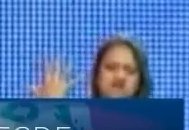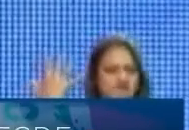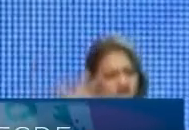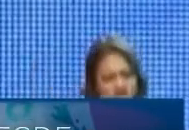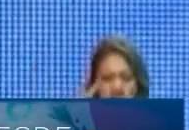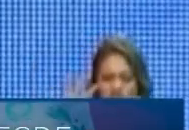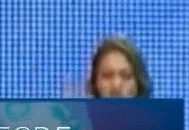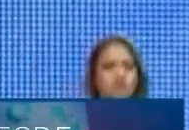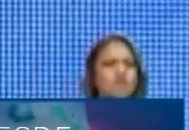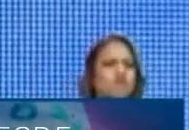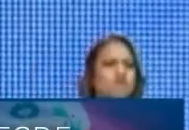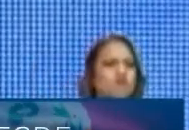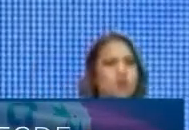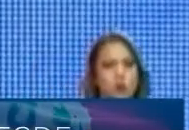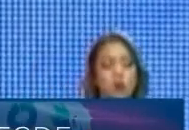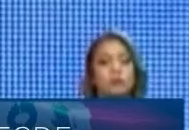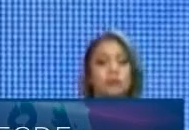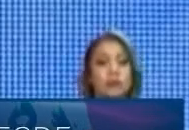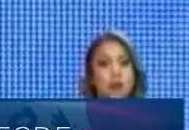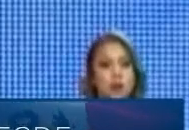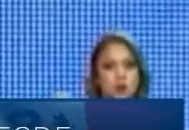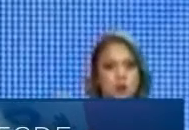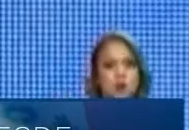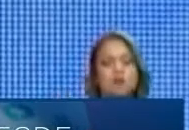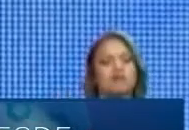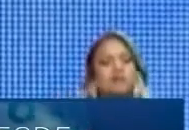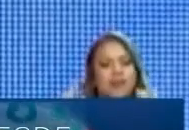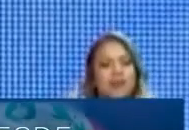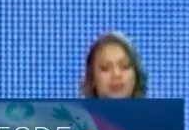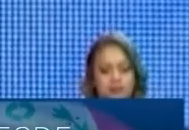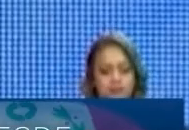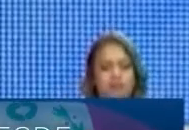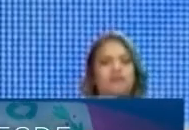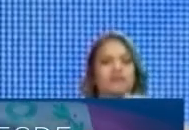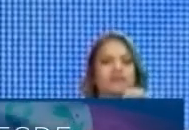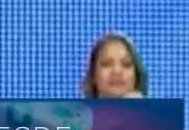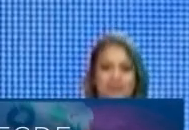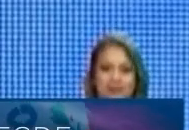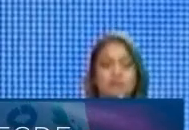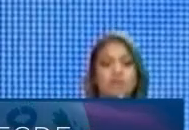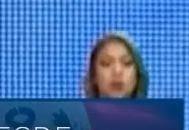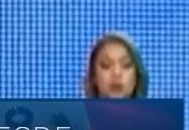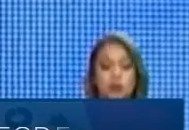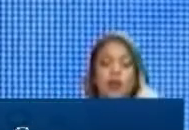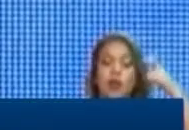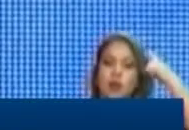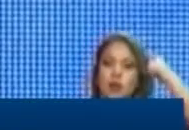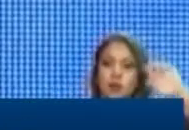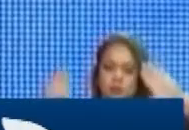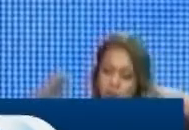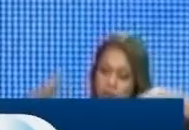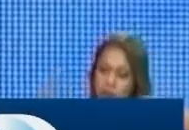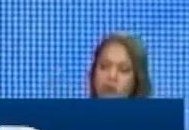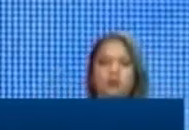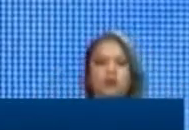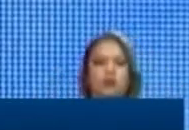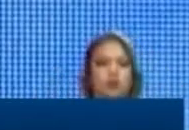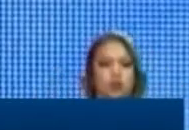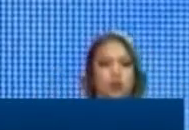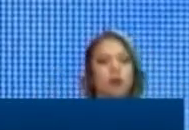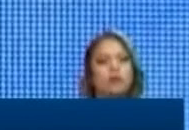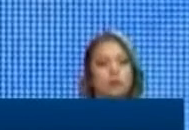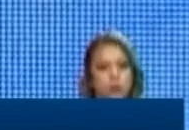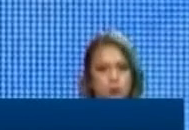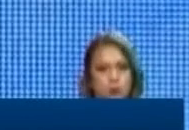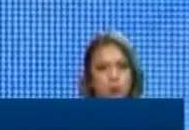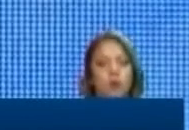para generar recursos, para generar riqueza en el país. Es por ello que mi gobierno va a atender al sector rural, al sector